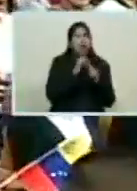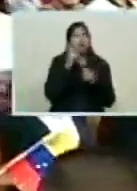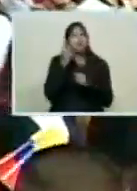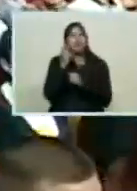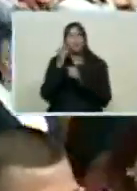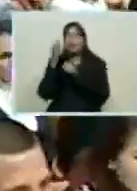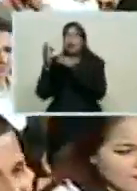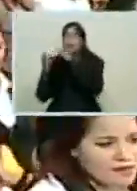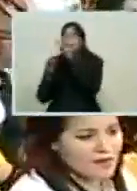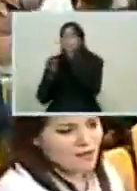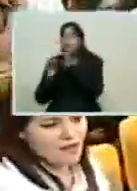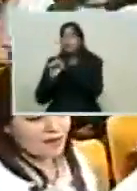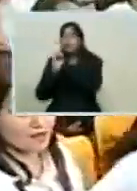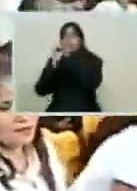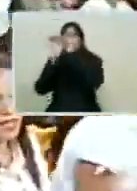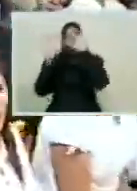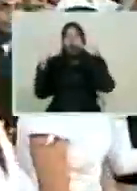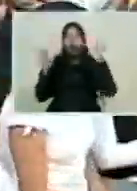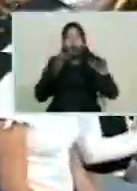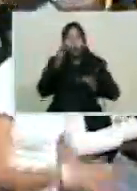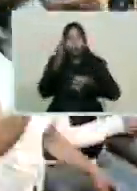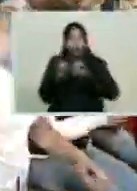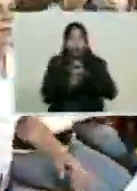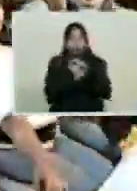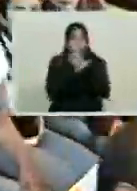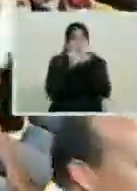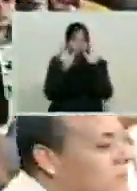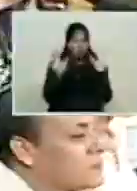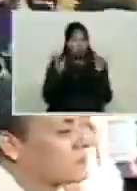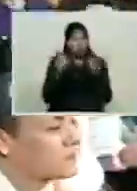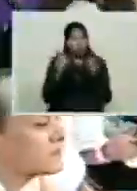Constituyente de Maestros y Maestras.